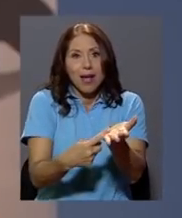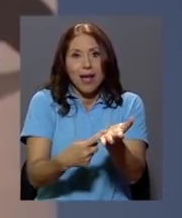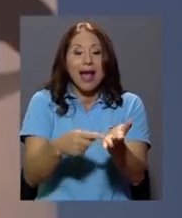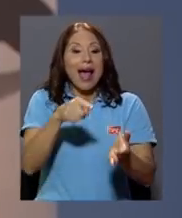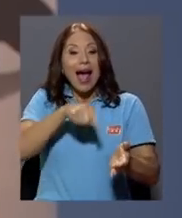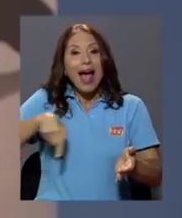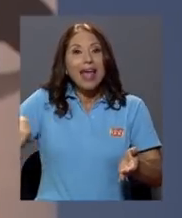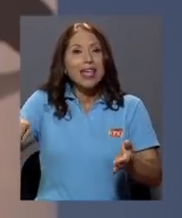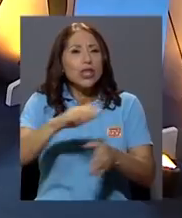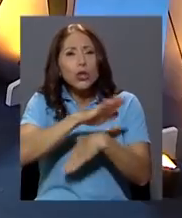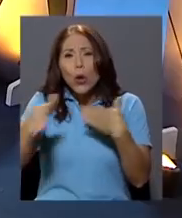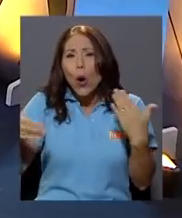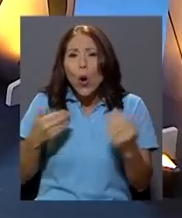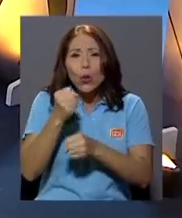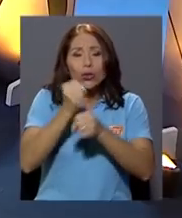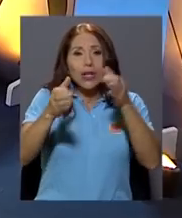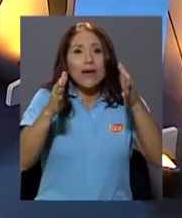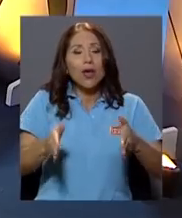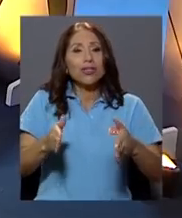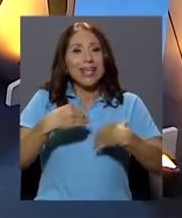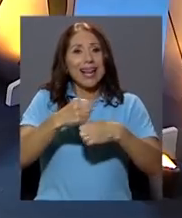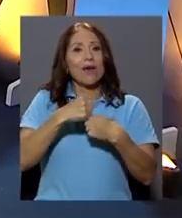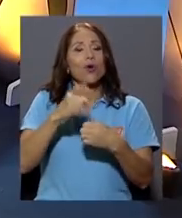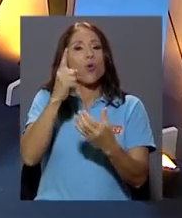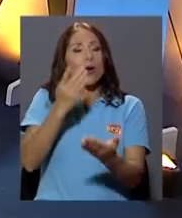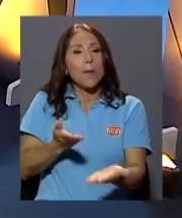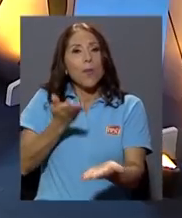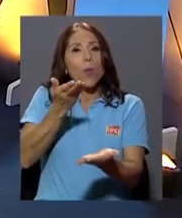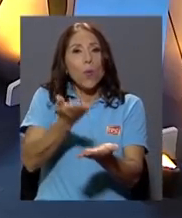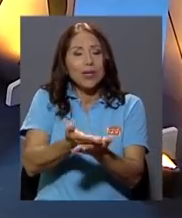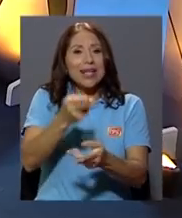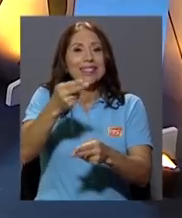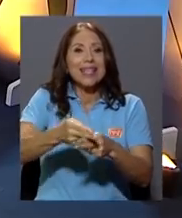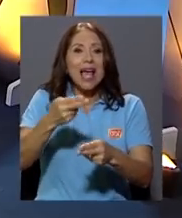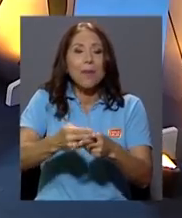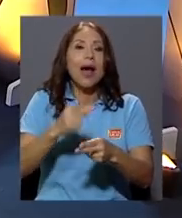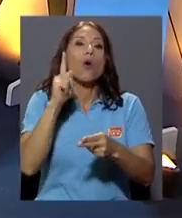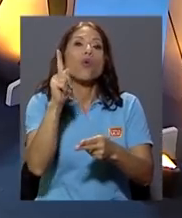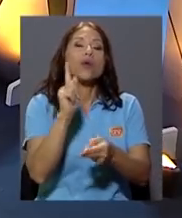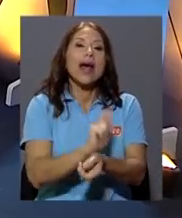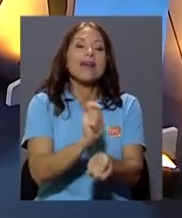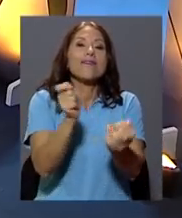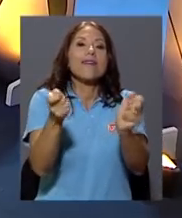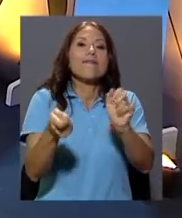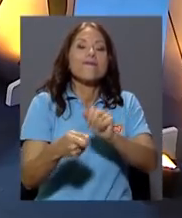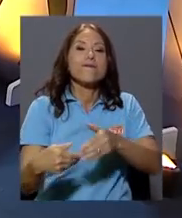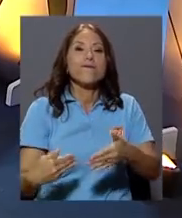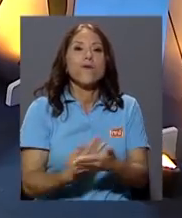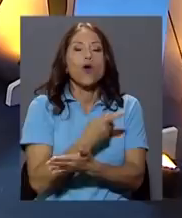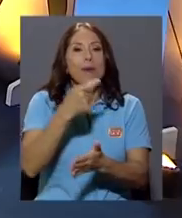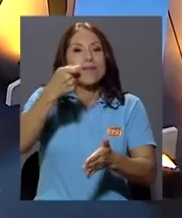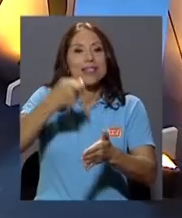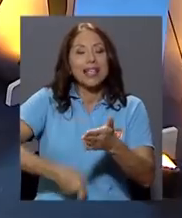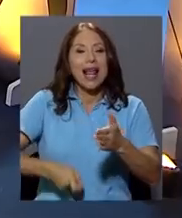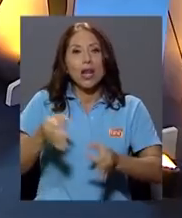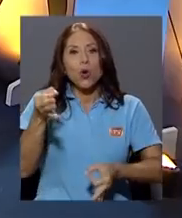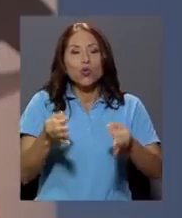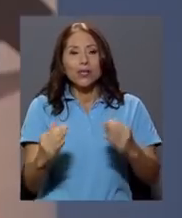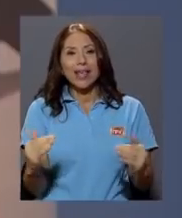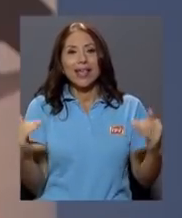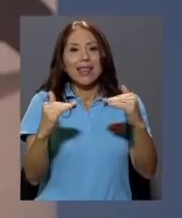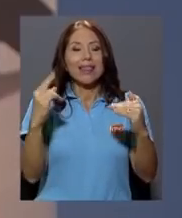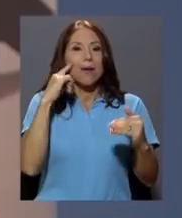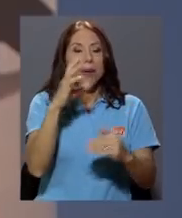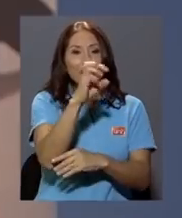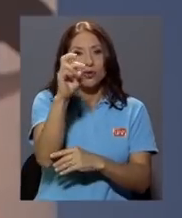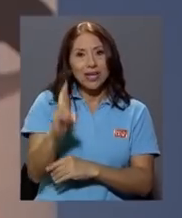bloque elaboró una propuesta que se llama una reforma fiscal justa y equitativa para Costa Rica,